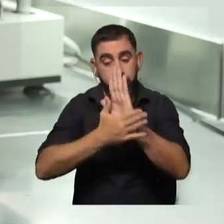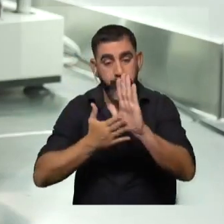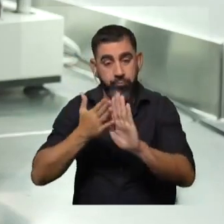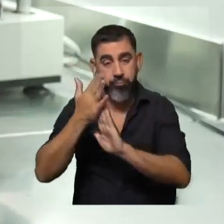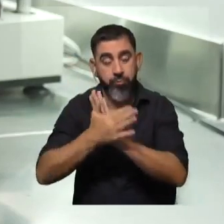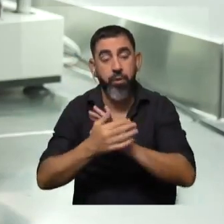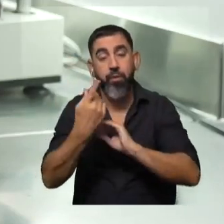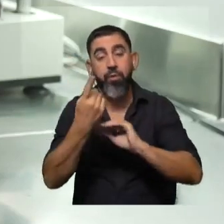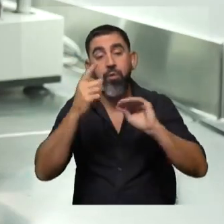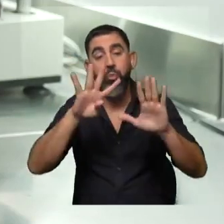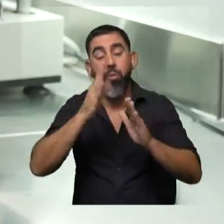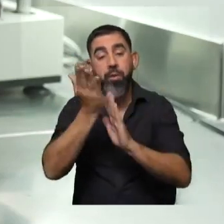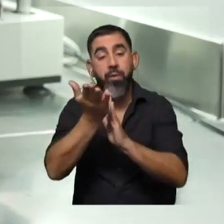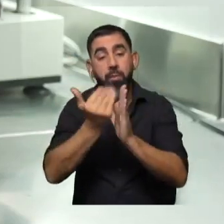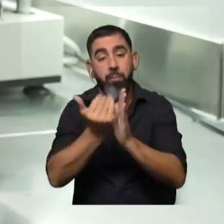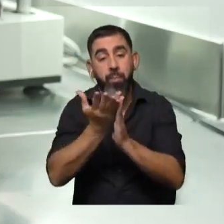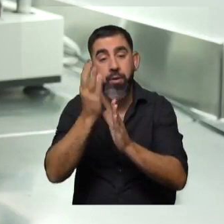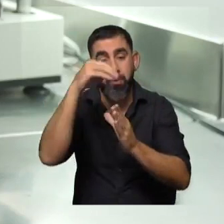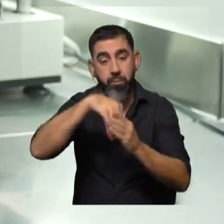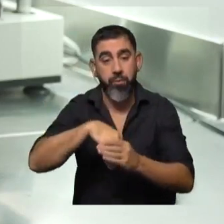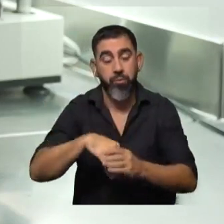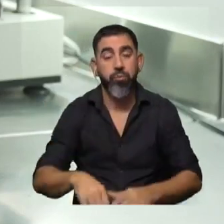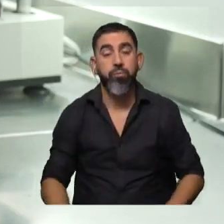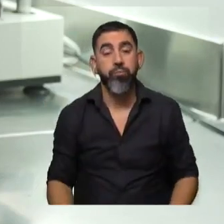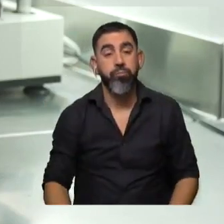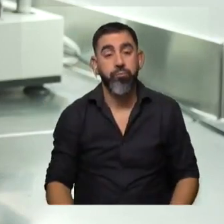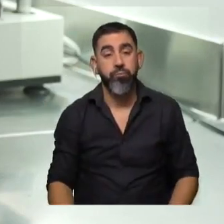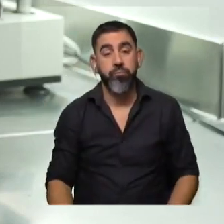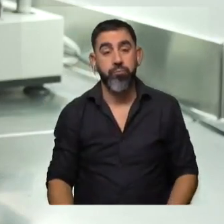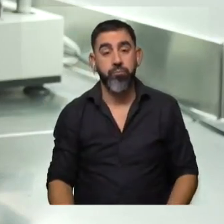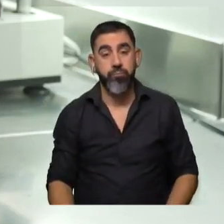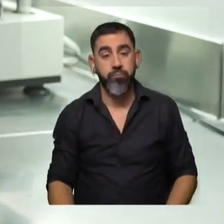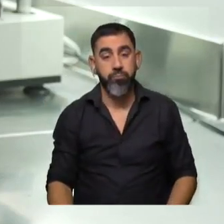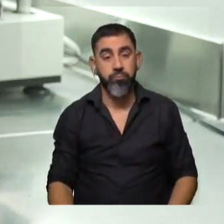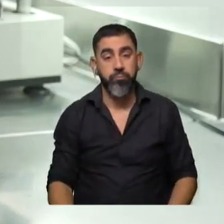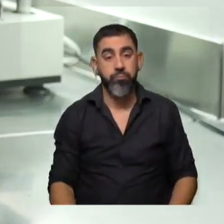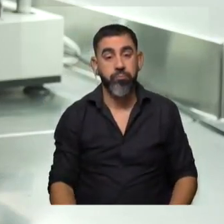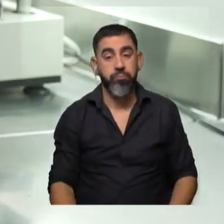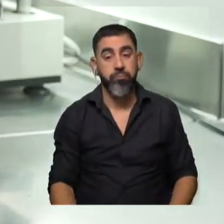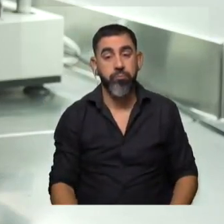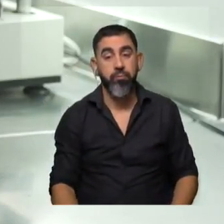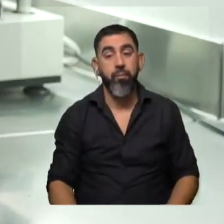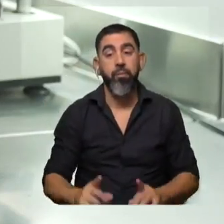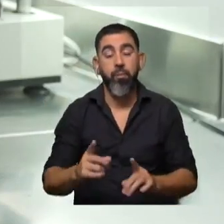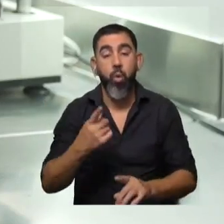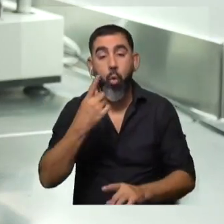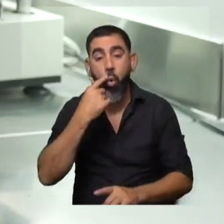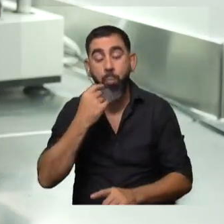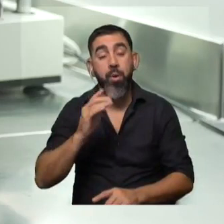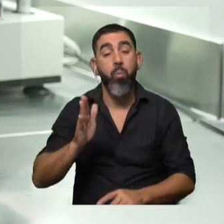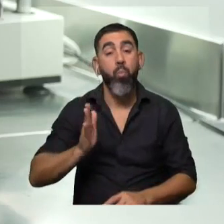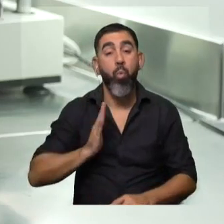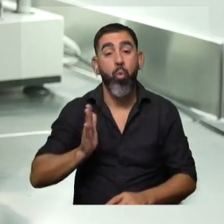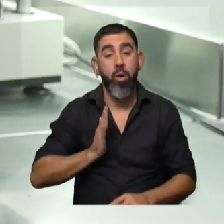están los 19 departamentos involucrados y bueno, y también tanto hombres como